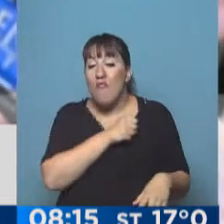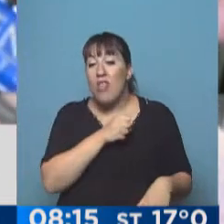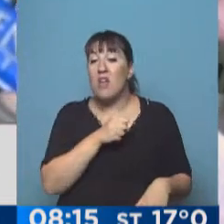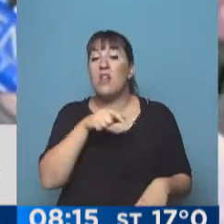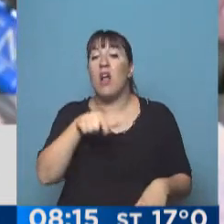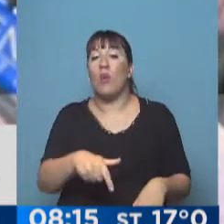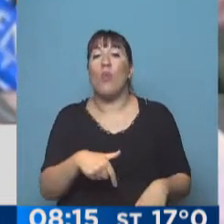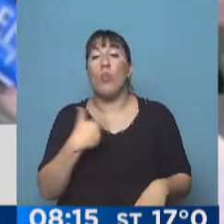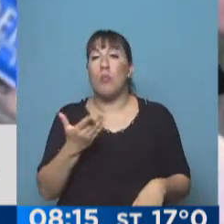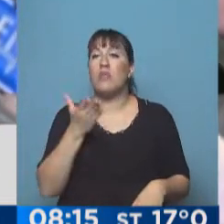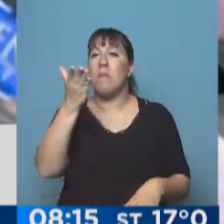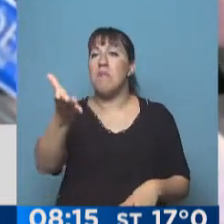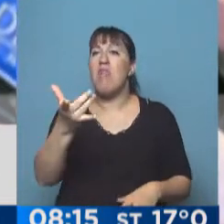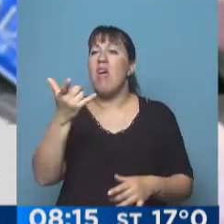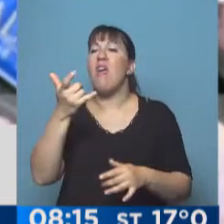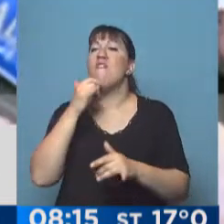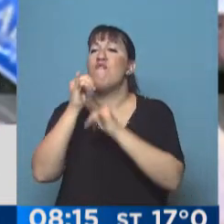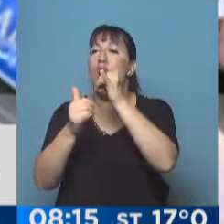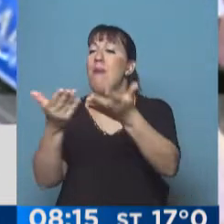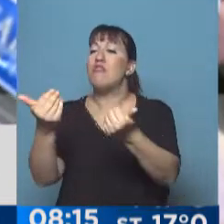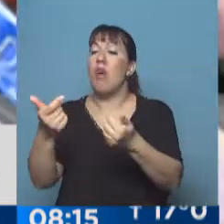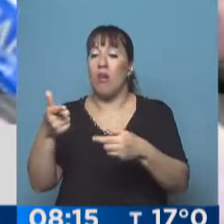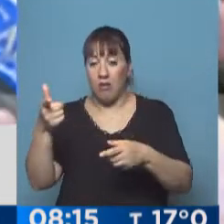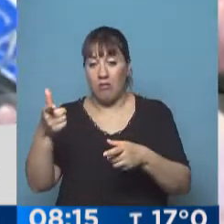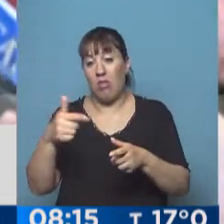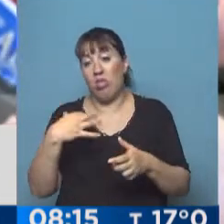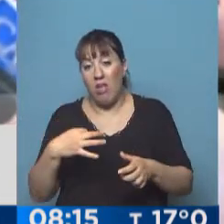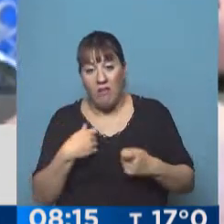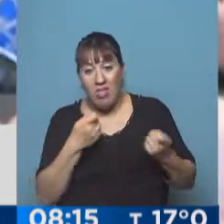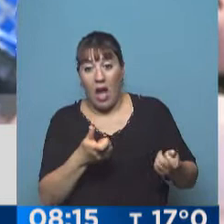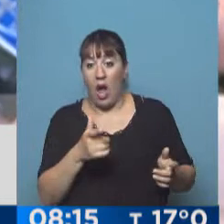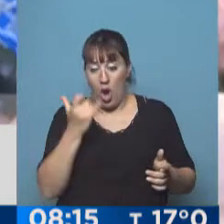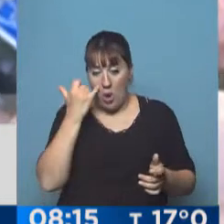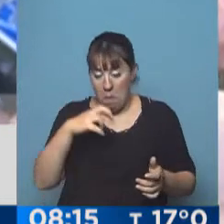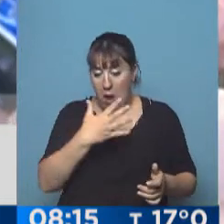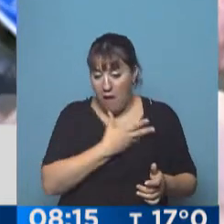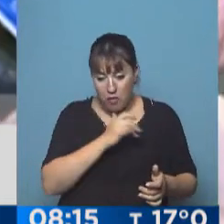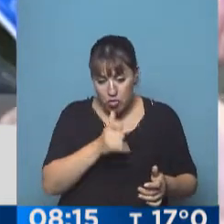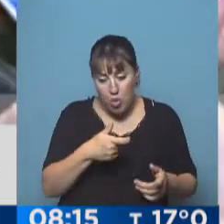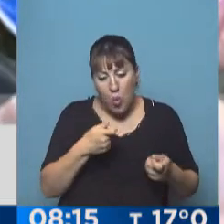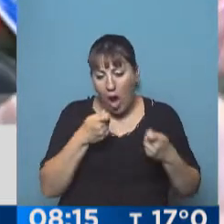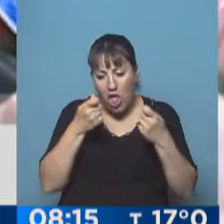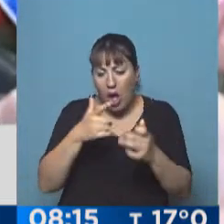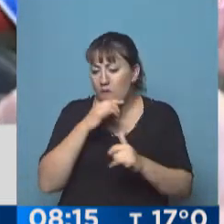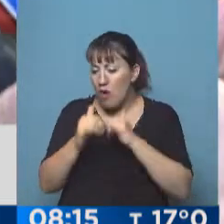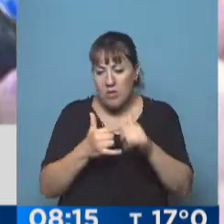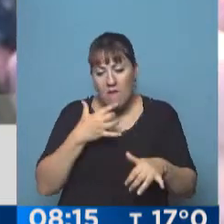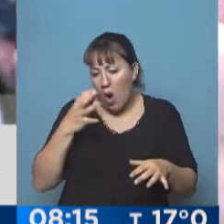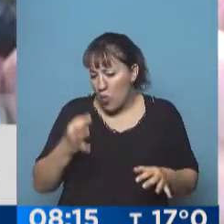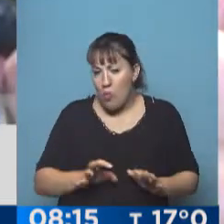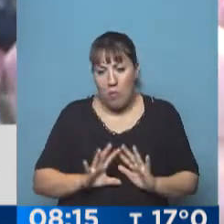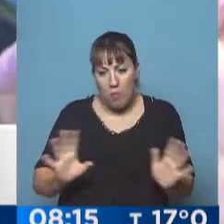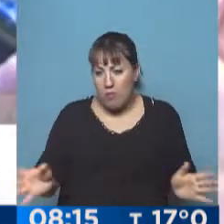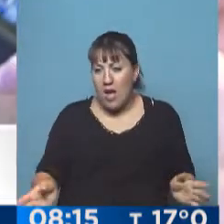soliciten información y haya que brindar la por supuesto que se va a aportar la información que se le solicitó la va a portar va a cumplir con la sentencia de las sentencias